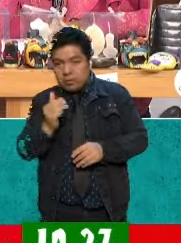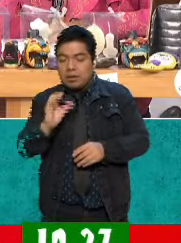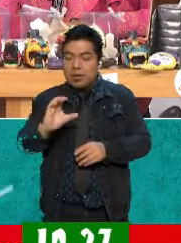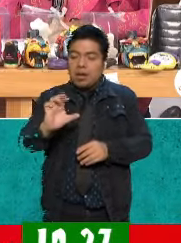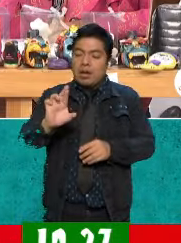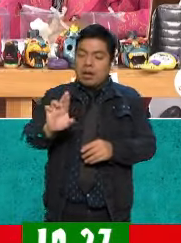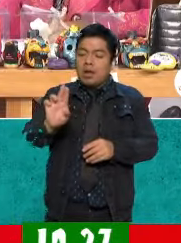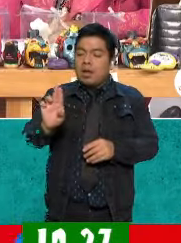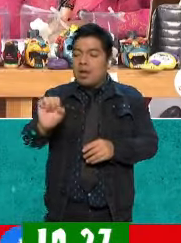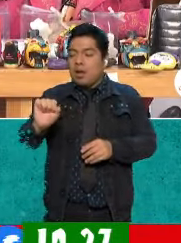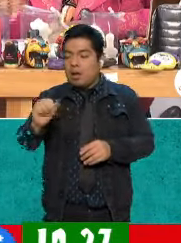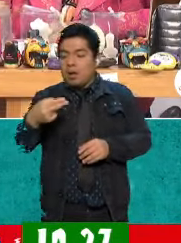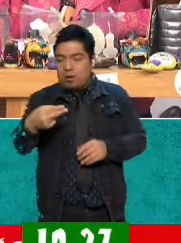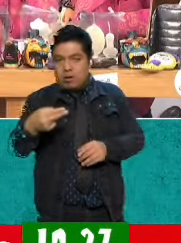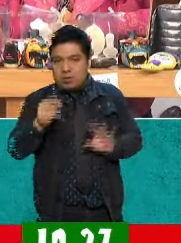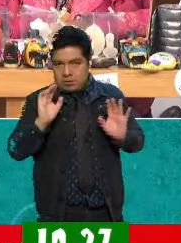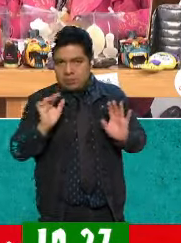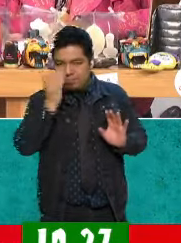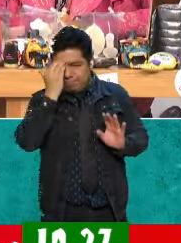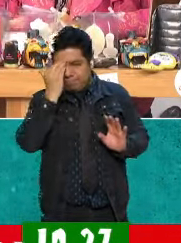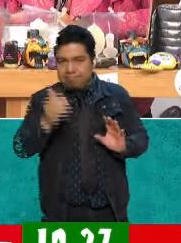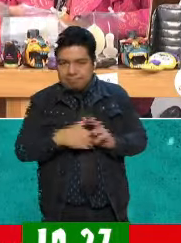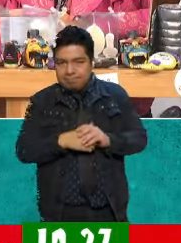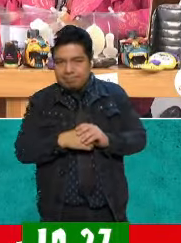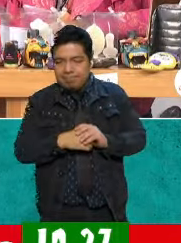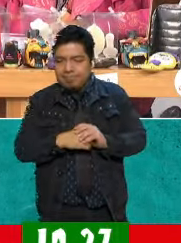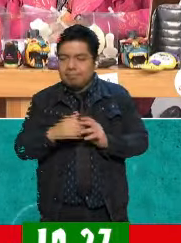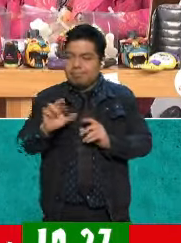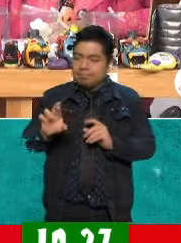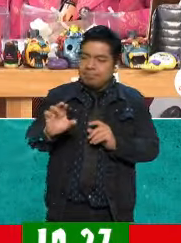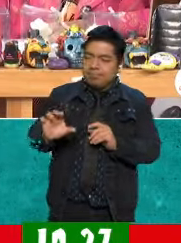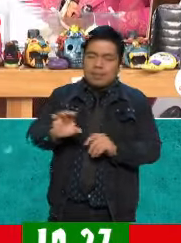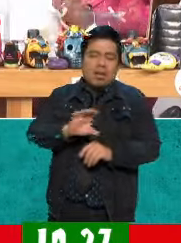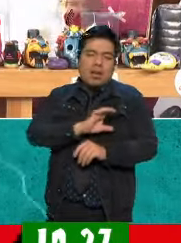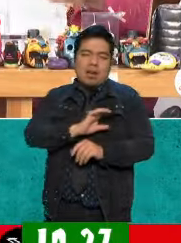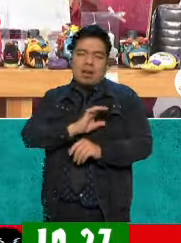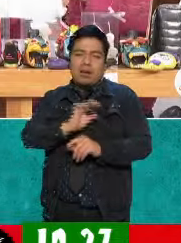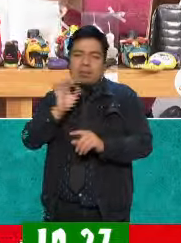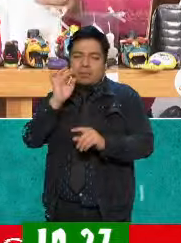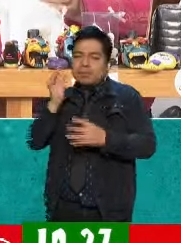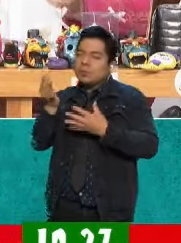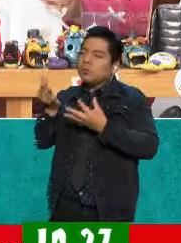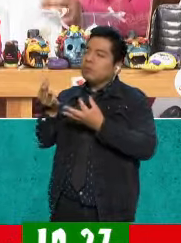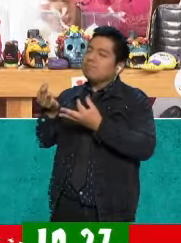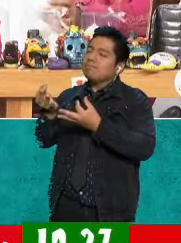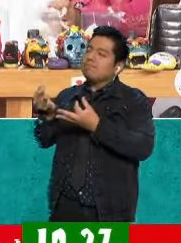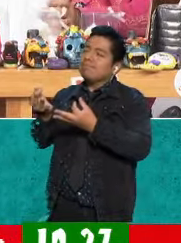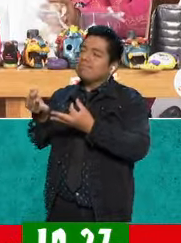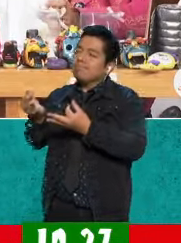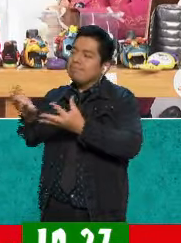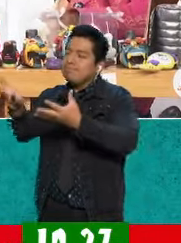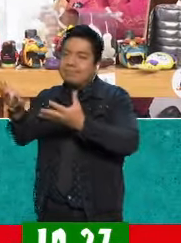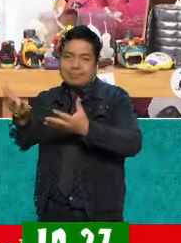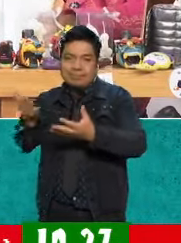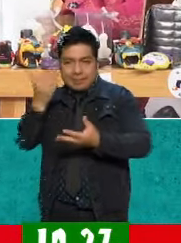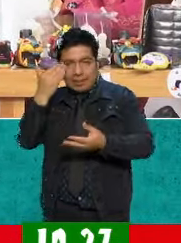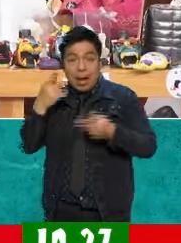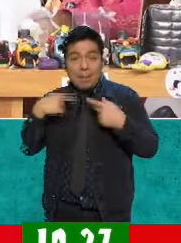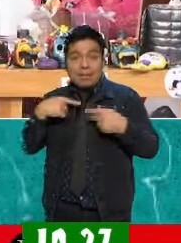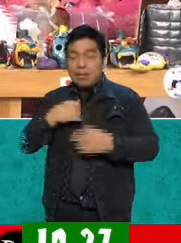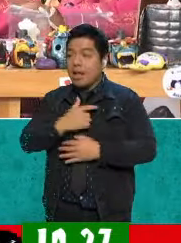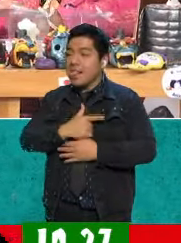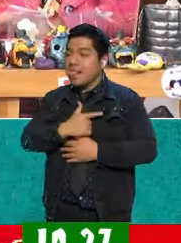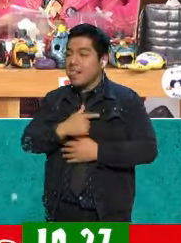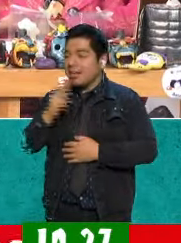una palabra que sigue vigente. Ay, mi crush. Sí. Claro. Exactamente, que se refiere a una, pues, como una especie de persona que te gusta,